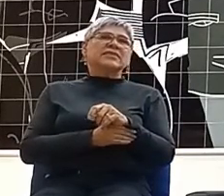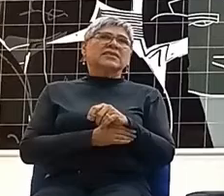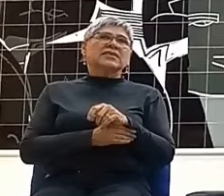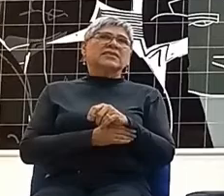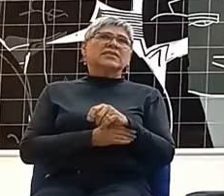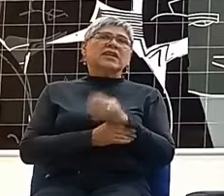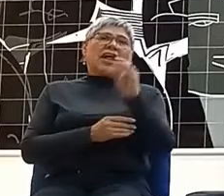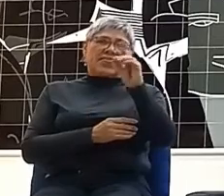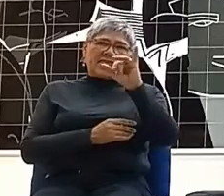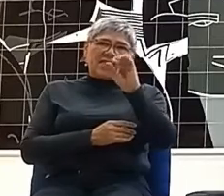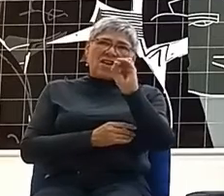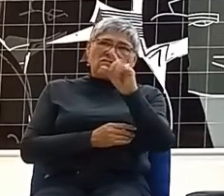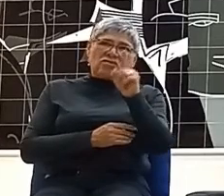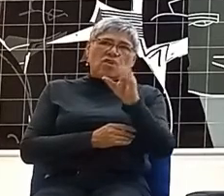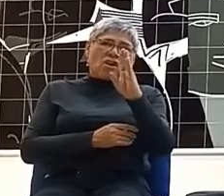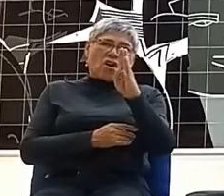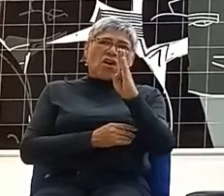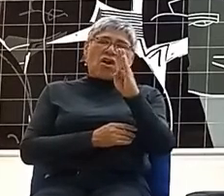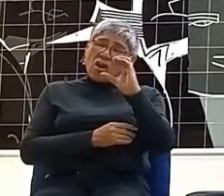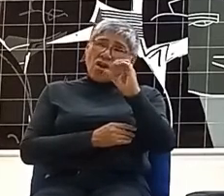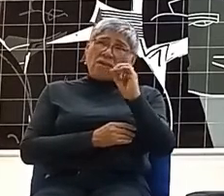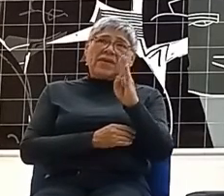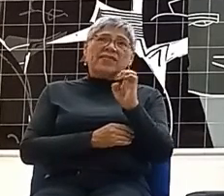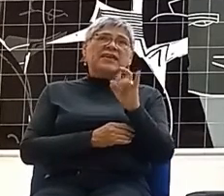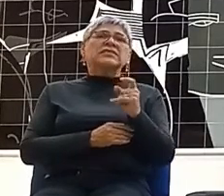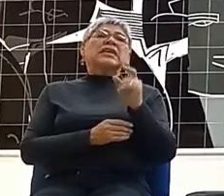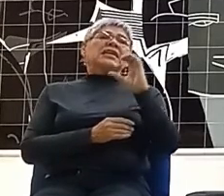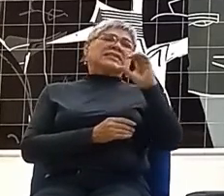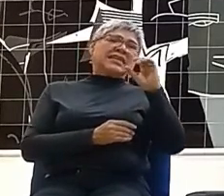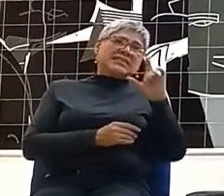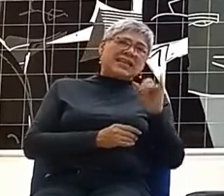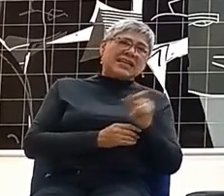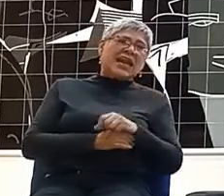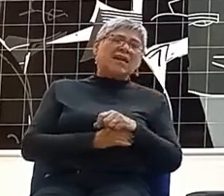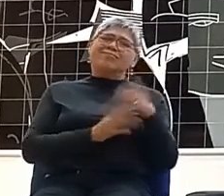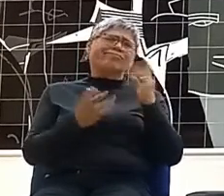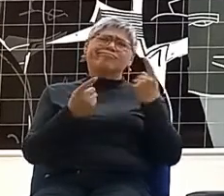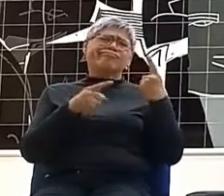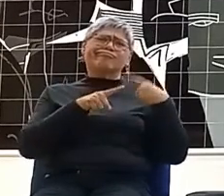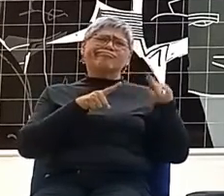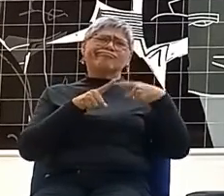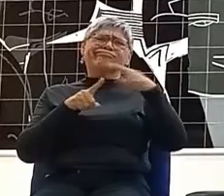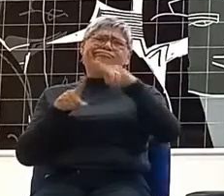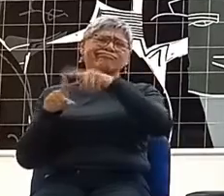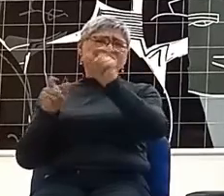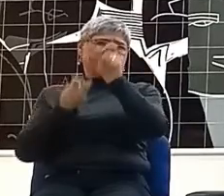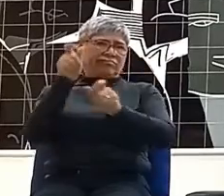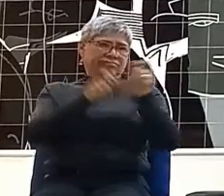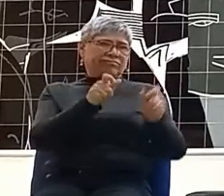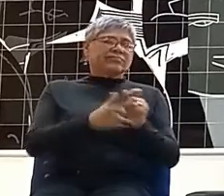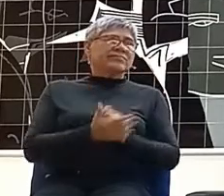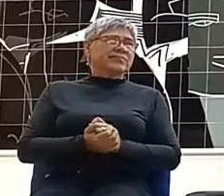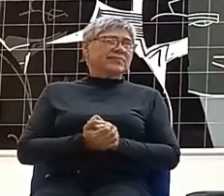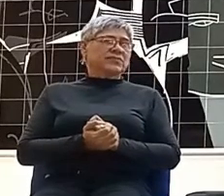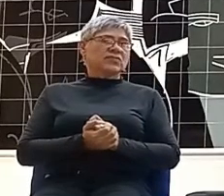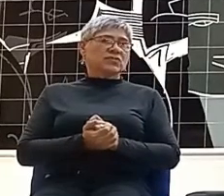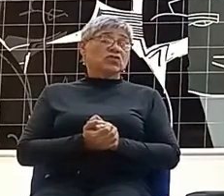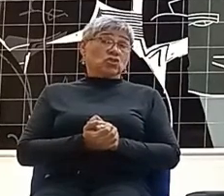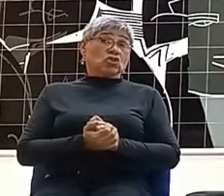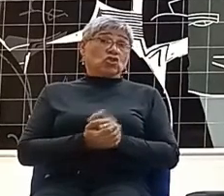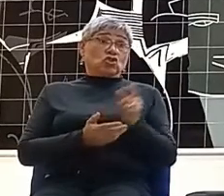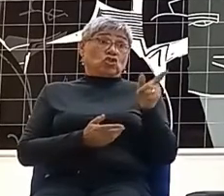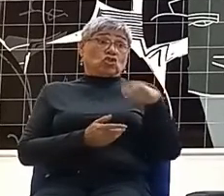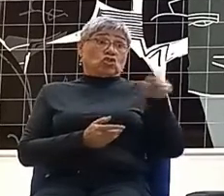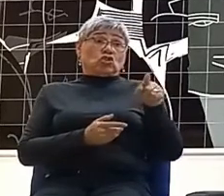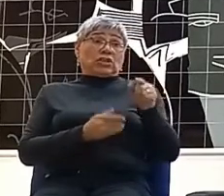Dioscórides Pérez, Dora Cecilia Ramírez. Bueno, uno puede empezar también junto a